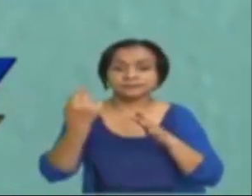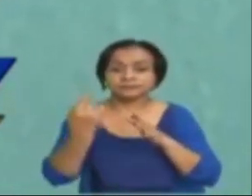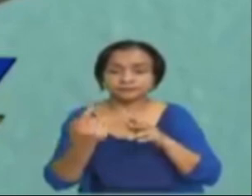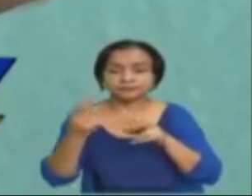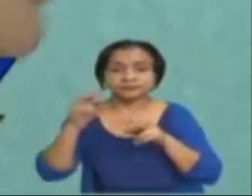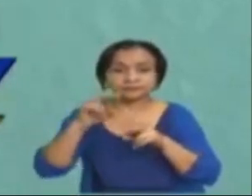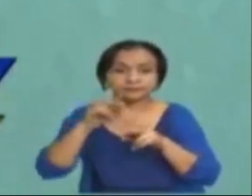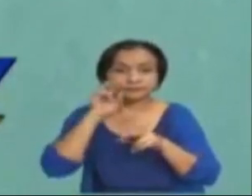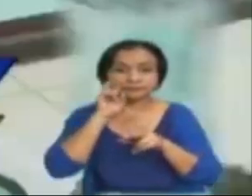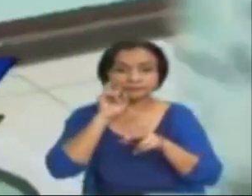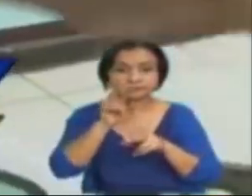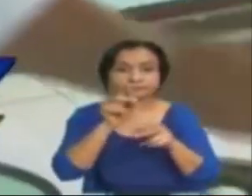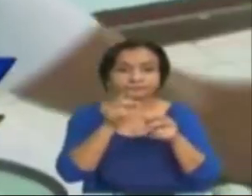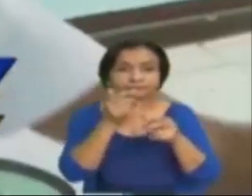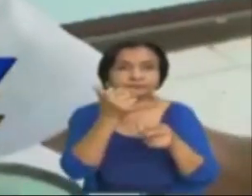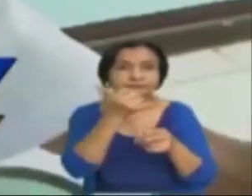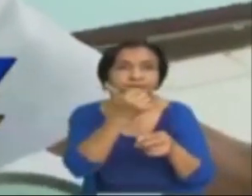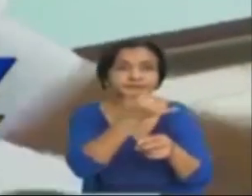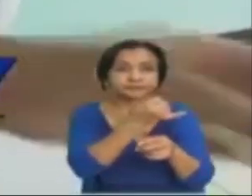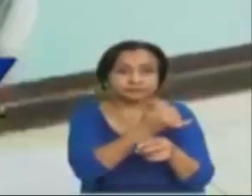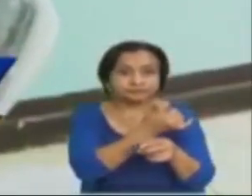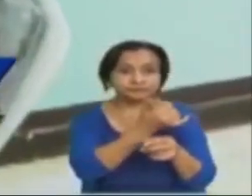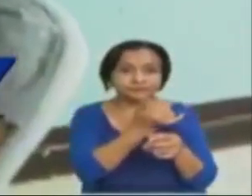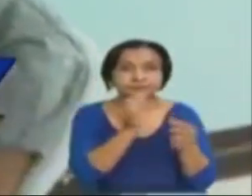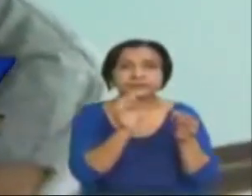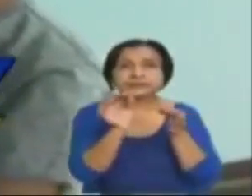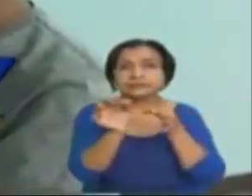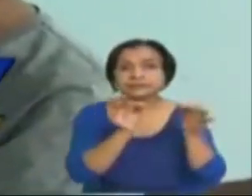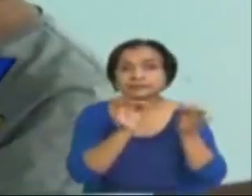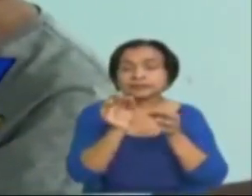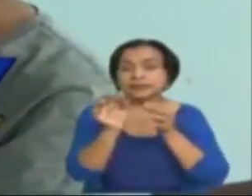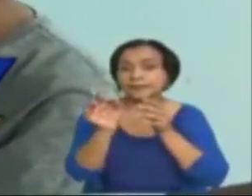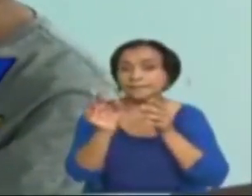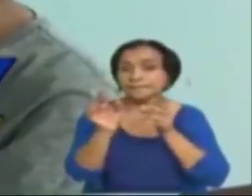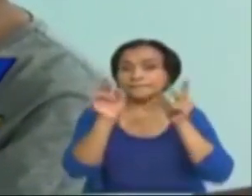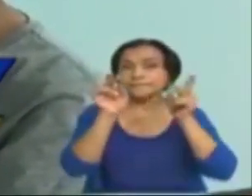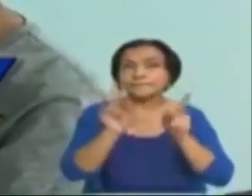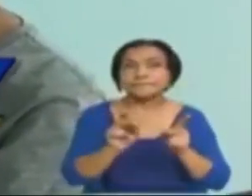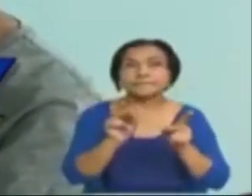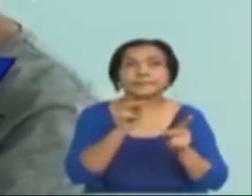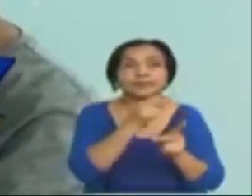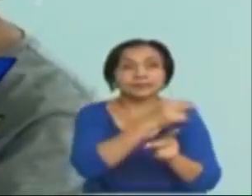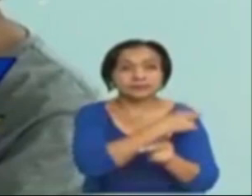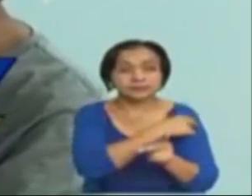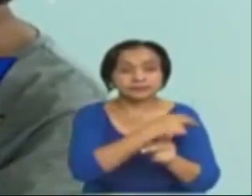que garantizan que vayamos avanzando